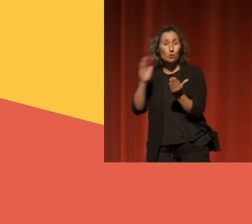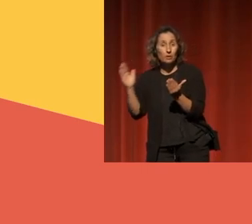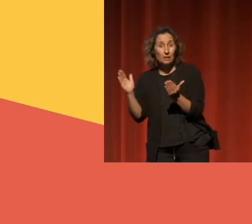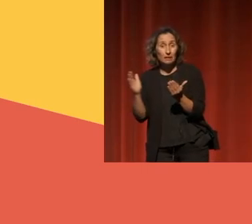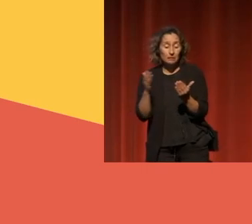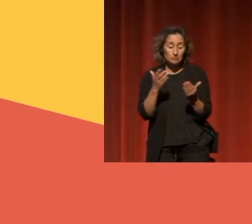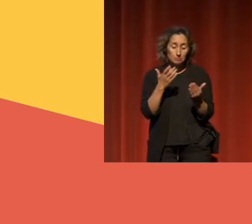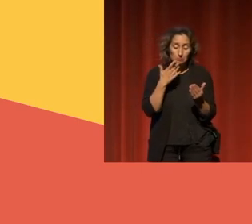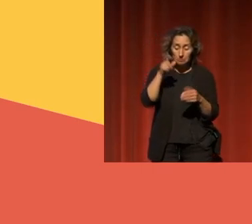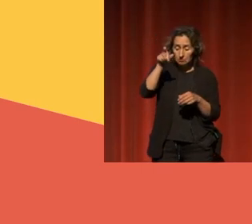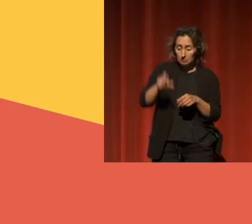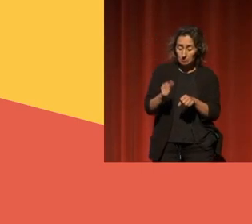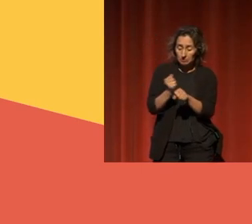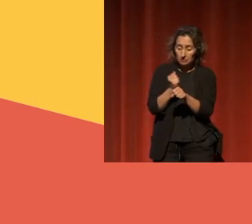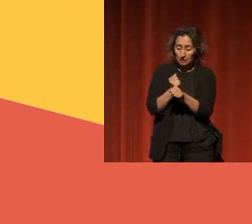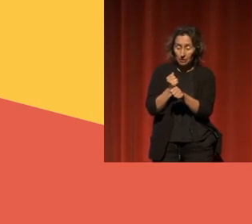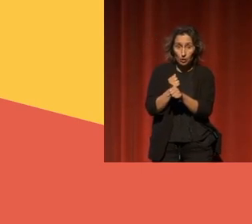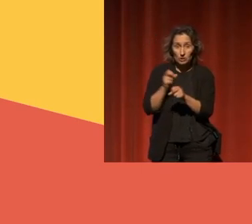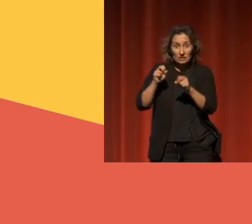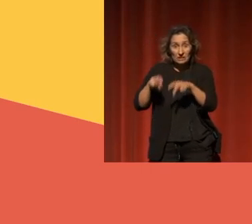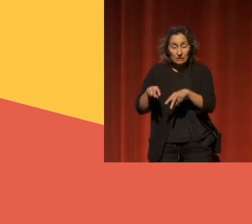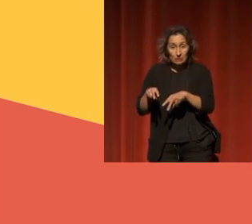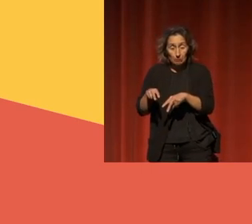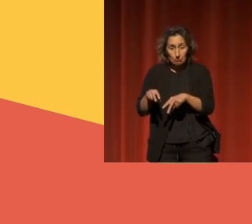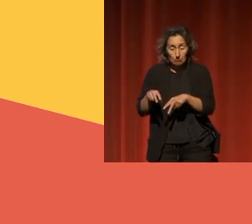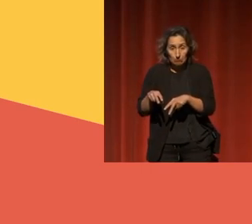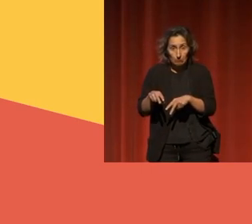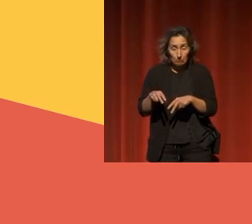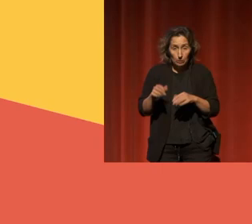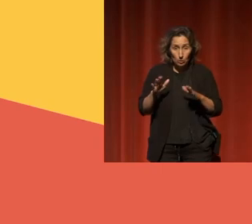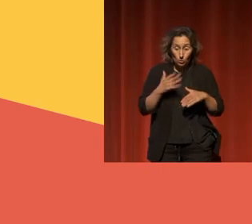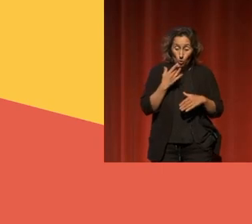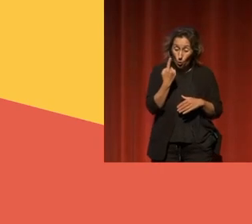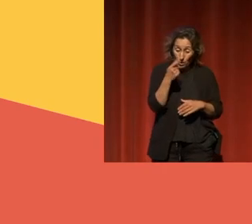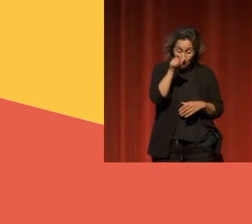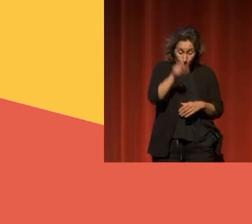personal bibliotecario o apenas hay casos de bibliotecas